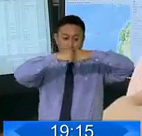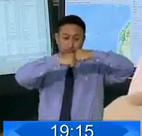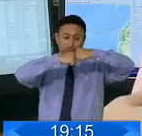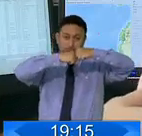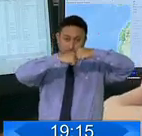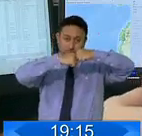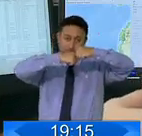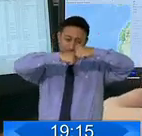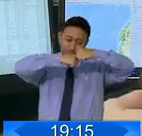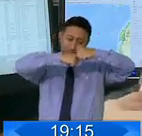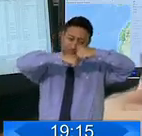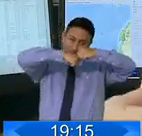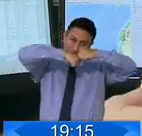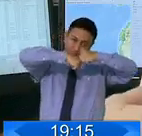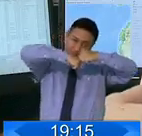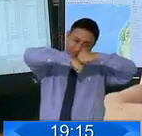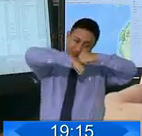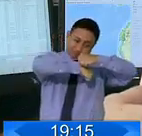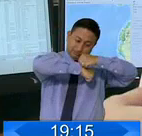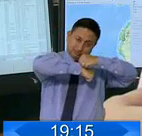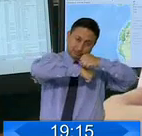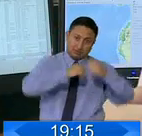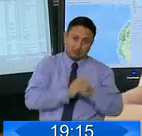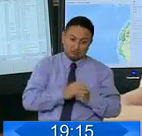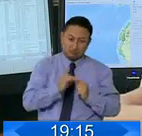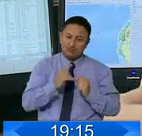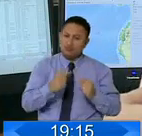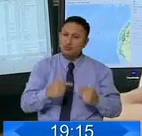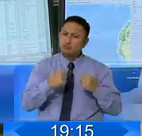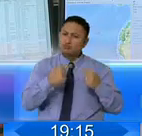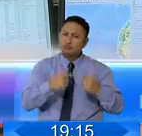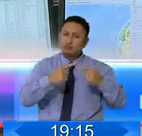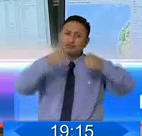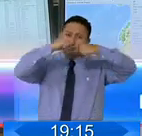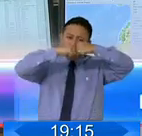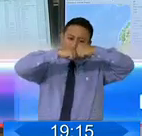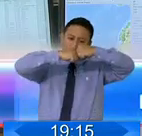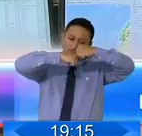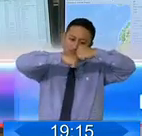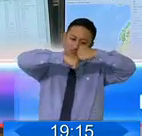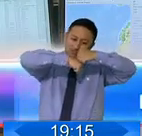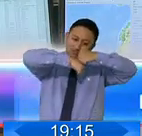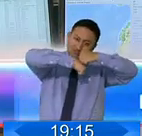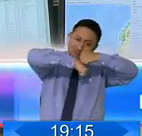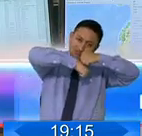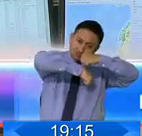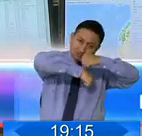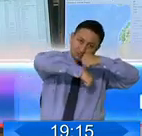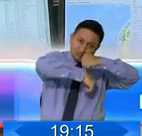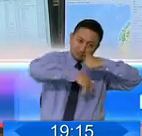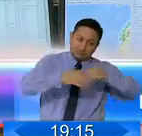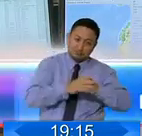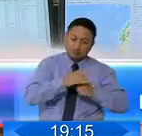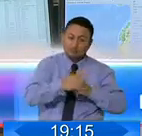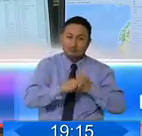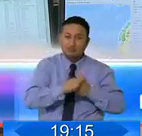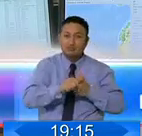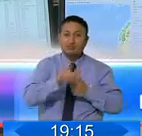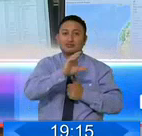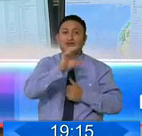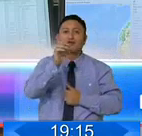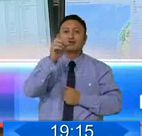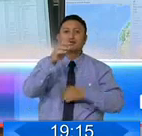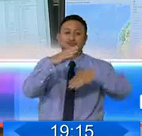y va hacia el interior de la Tierra, pero este proceso es continuo, ¿no? Y cuando esto ocurre justo en frente a las costas de Sudamérica, lo